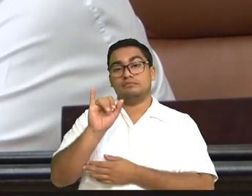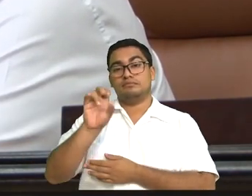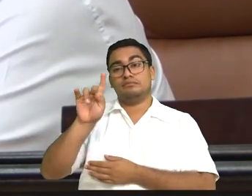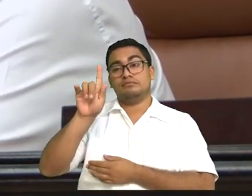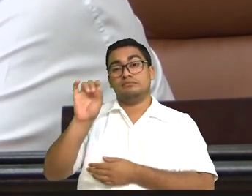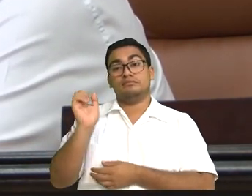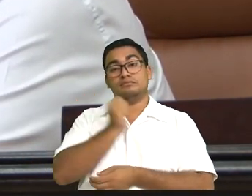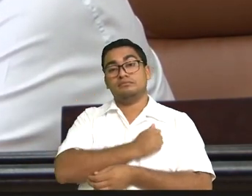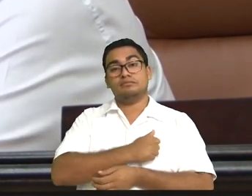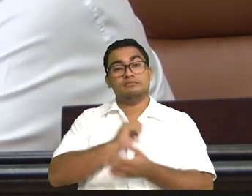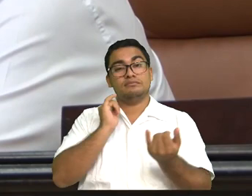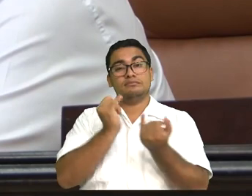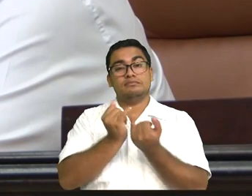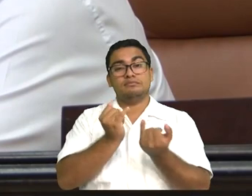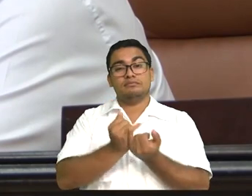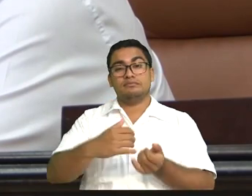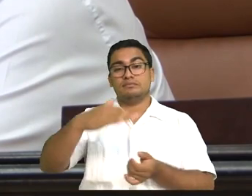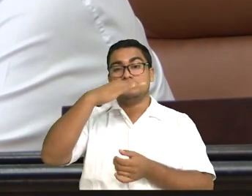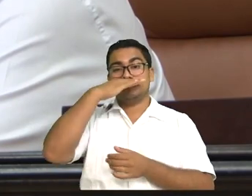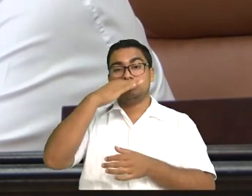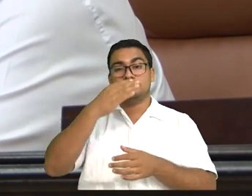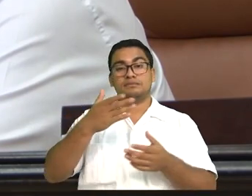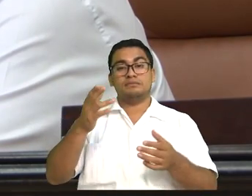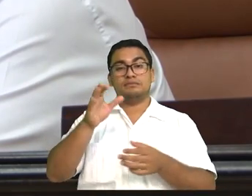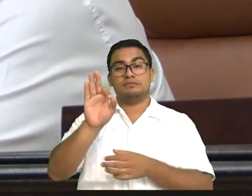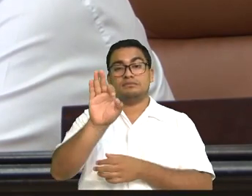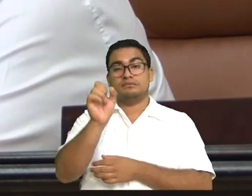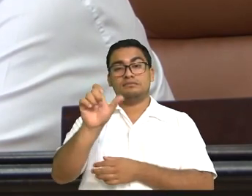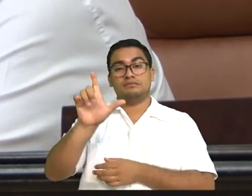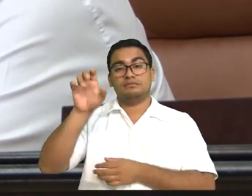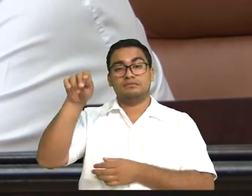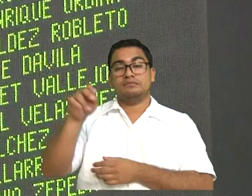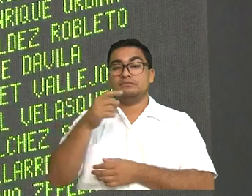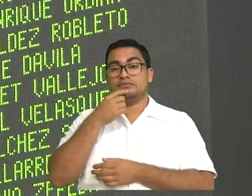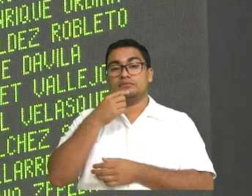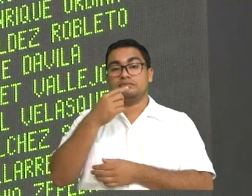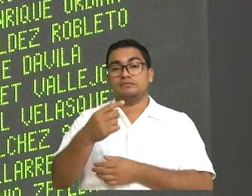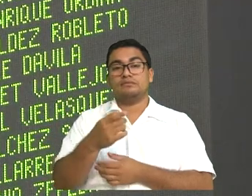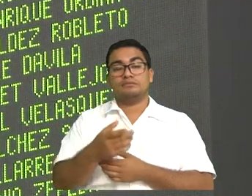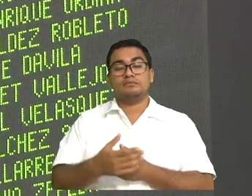así como al Frente Sandinista de Liberación Nacional y a su militancia.